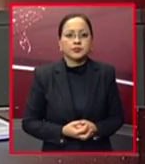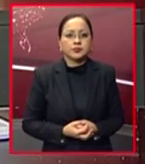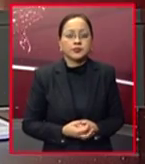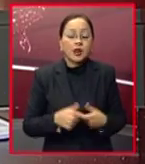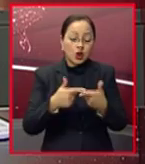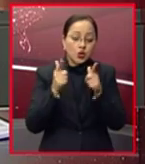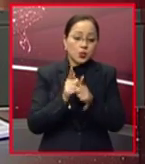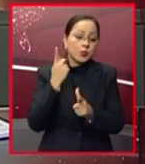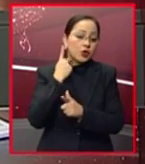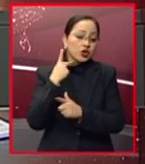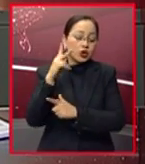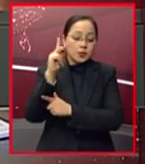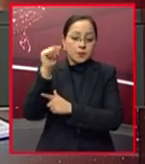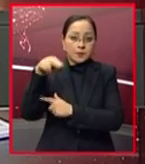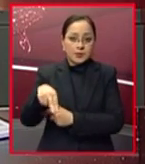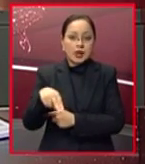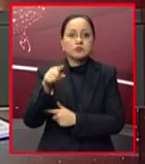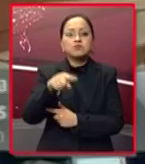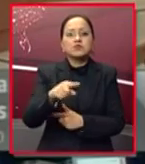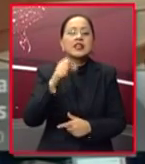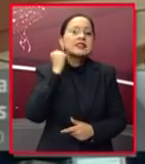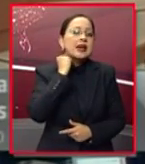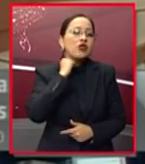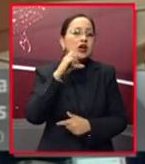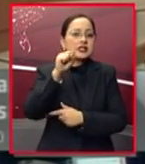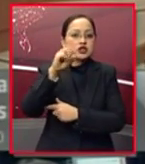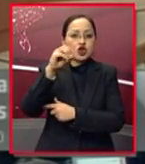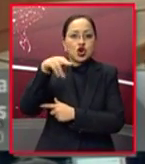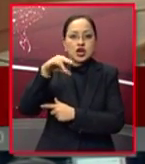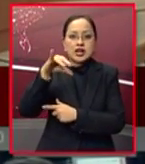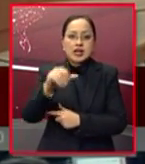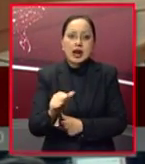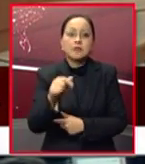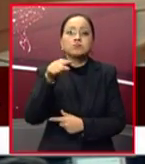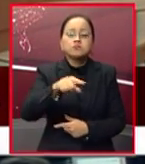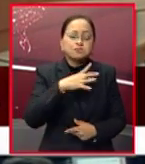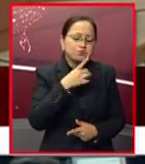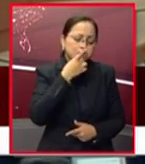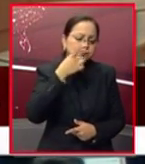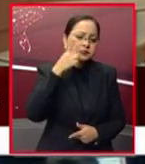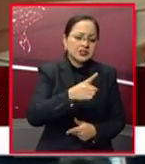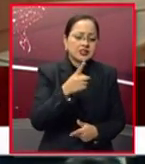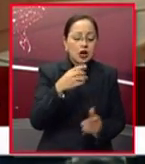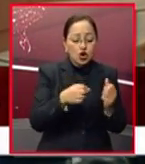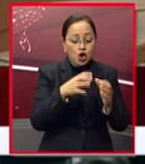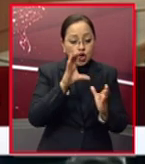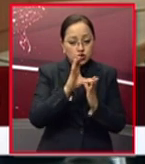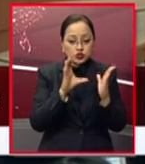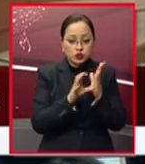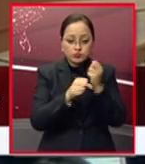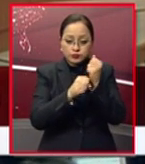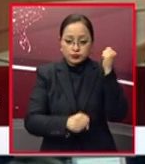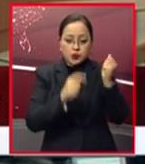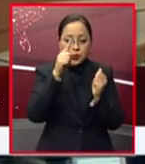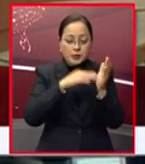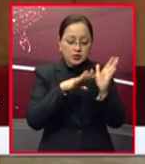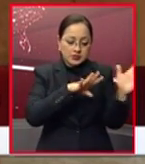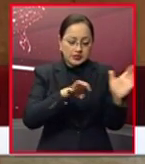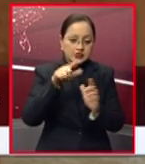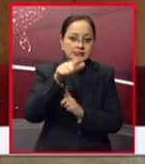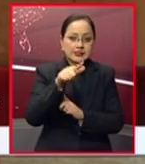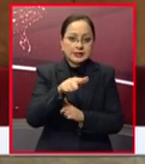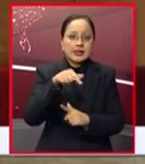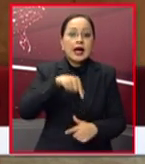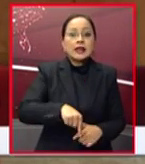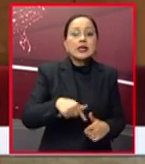Por el Partido Acción Nacional, la senadora Sonia Rocha Acosta afirmó que la Constitución de 1917, el Estado mexicano se posicionó